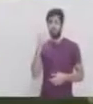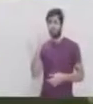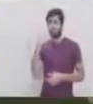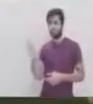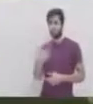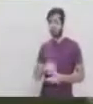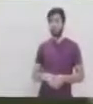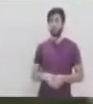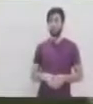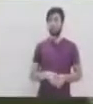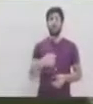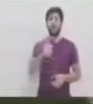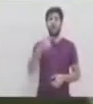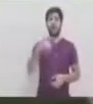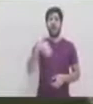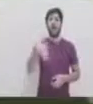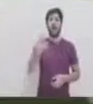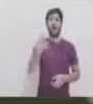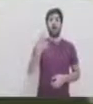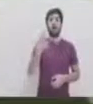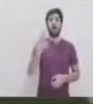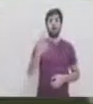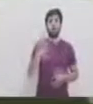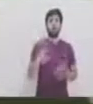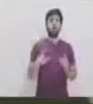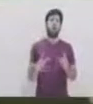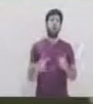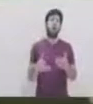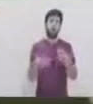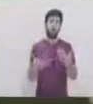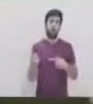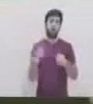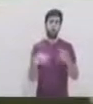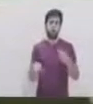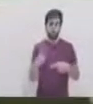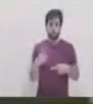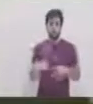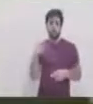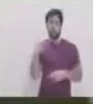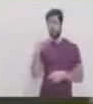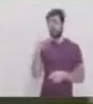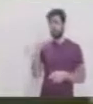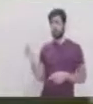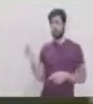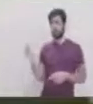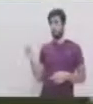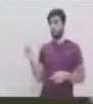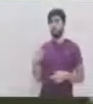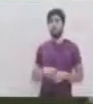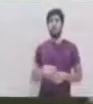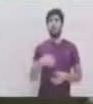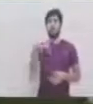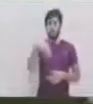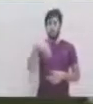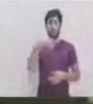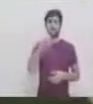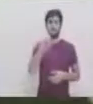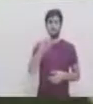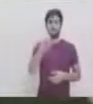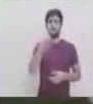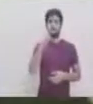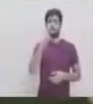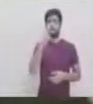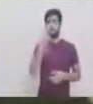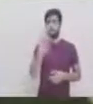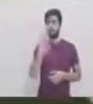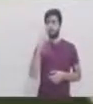Amor, voy a cruzar mis manos sobre mi pecho en puños. Y mucho, como ustedes han escuchado en